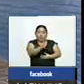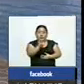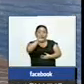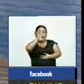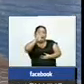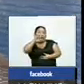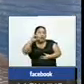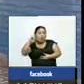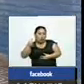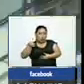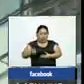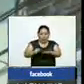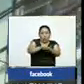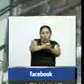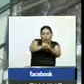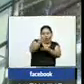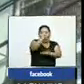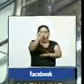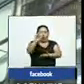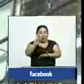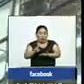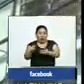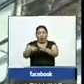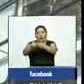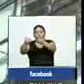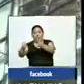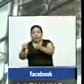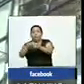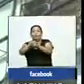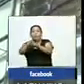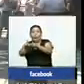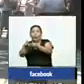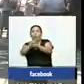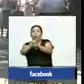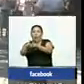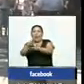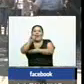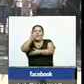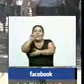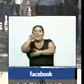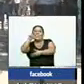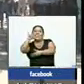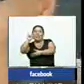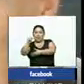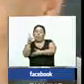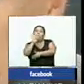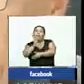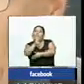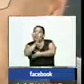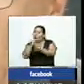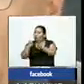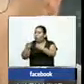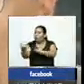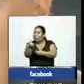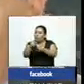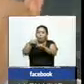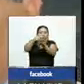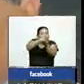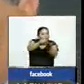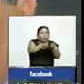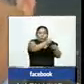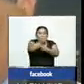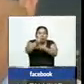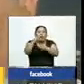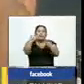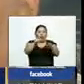Centro Escolar Costa Rica y cerca de 100 del Instituto Salvadoreño de Superación Integral fueron evacuados. Pero los de marzo no estaban los de primer